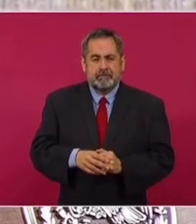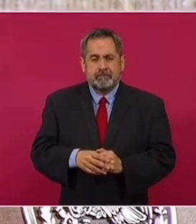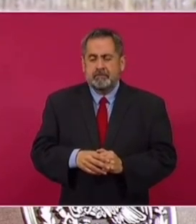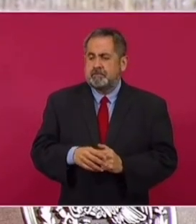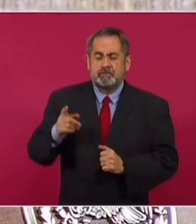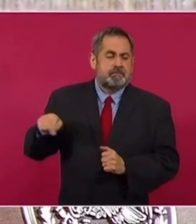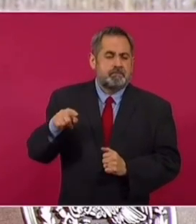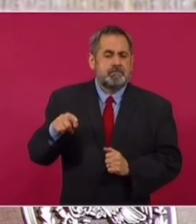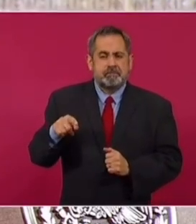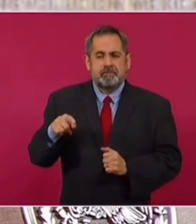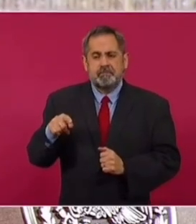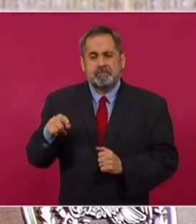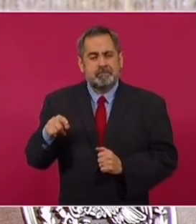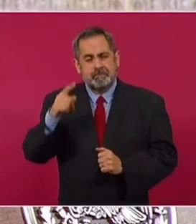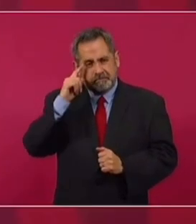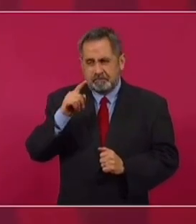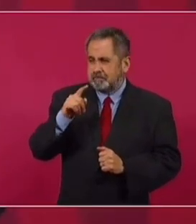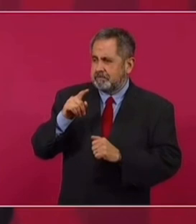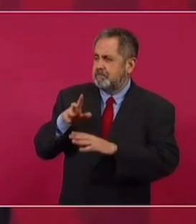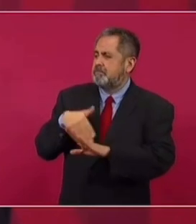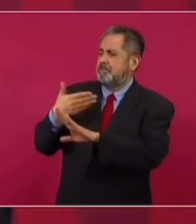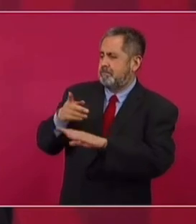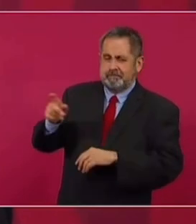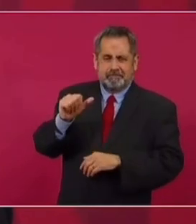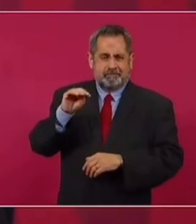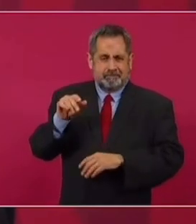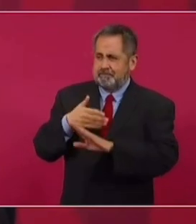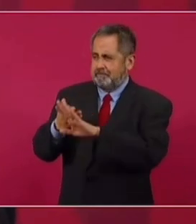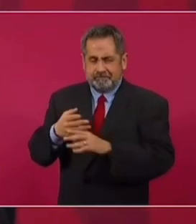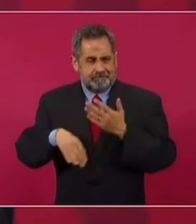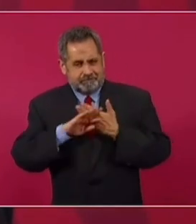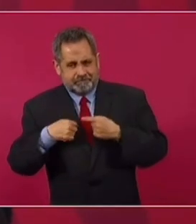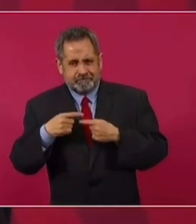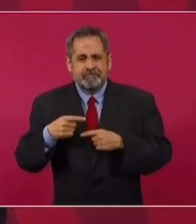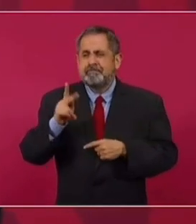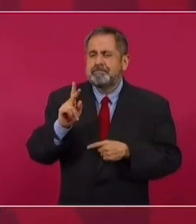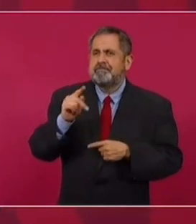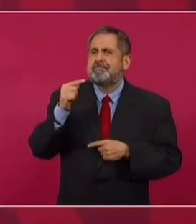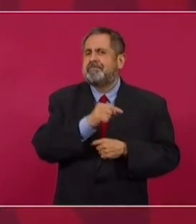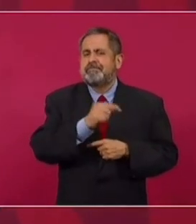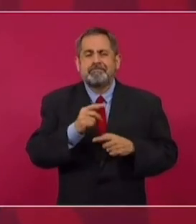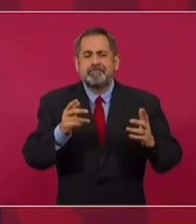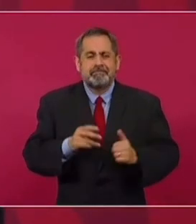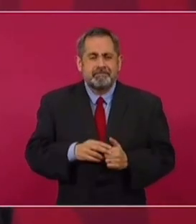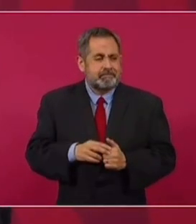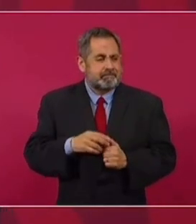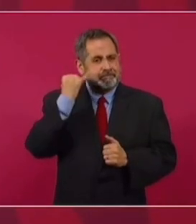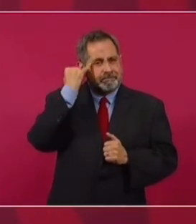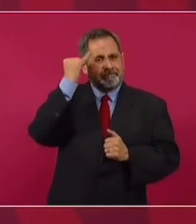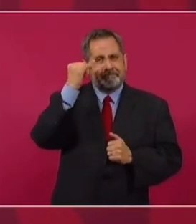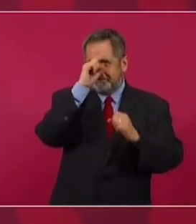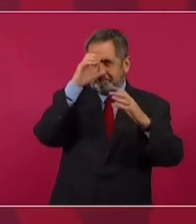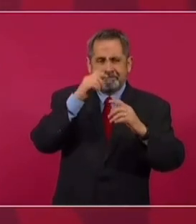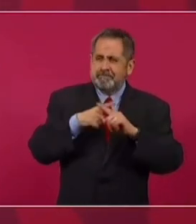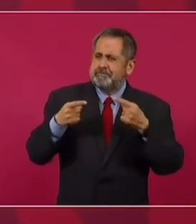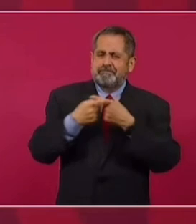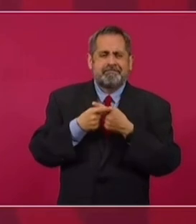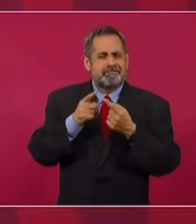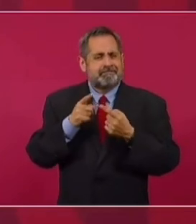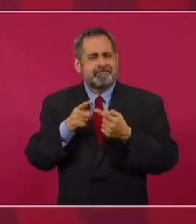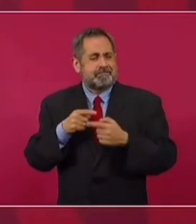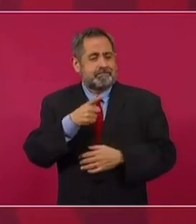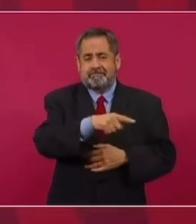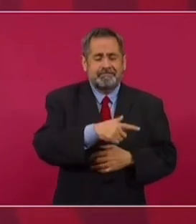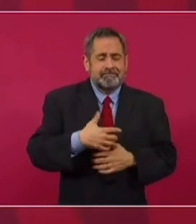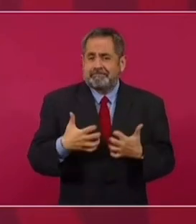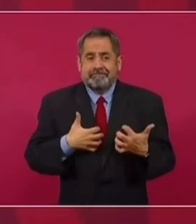no solo para afectarnos a nosotros, no solo, sino por cuestiones ideológicas.